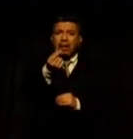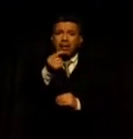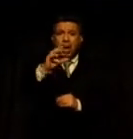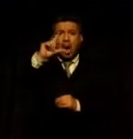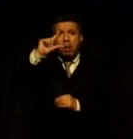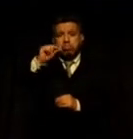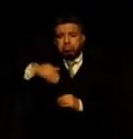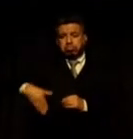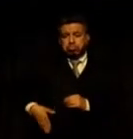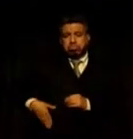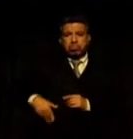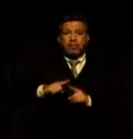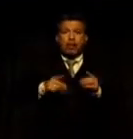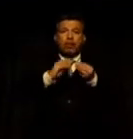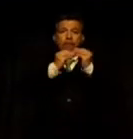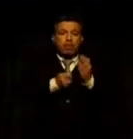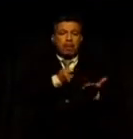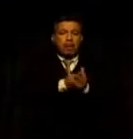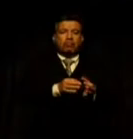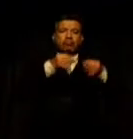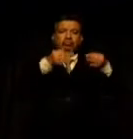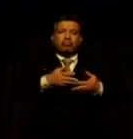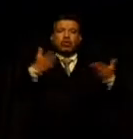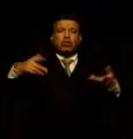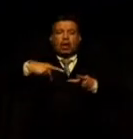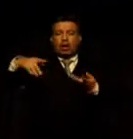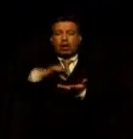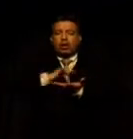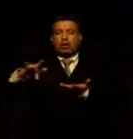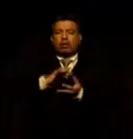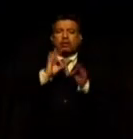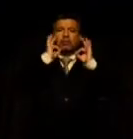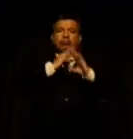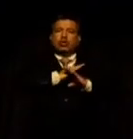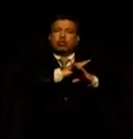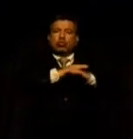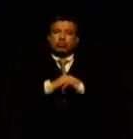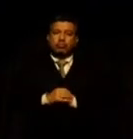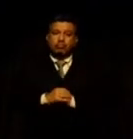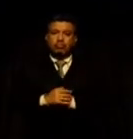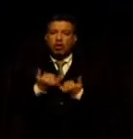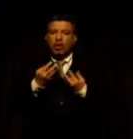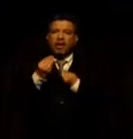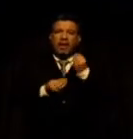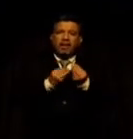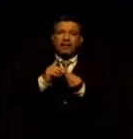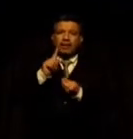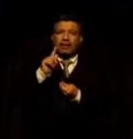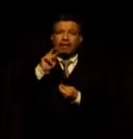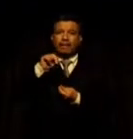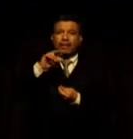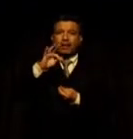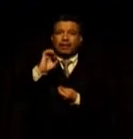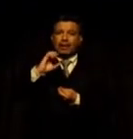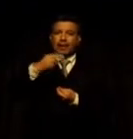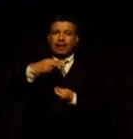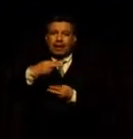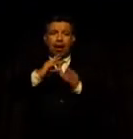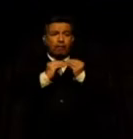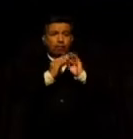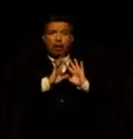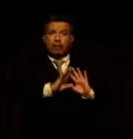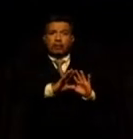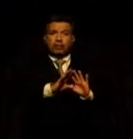pero tener medios de pagos seguros en su tableta y eso es lo que hoy está haciendo el fintech el fin t que está